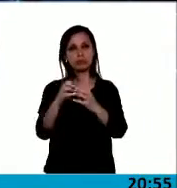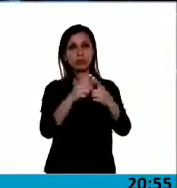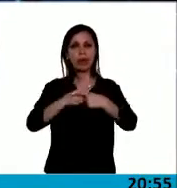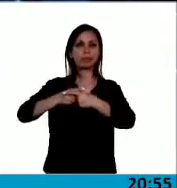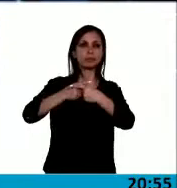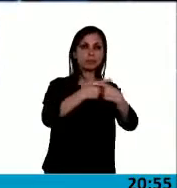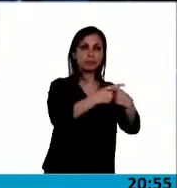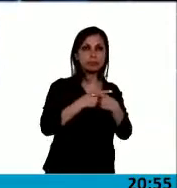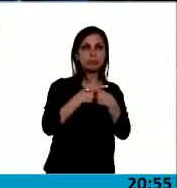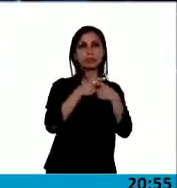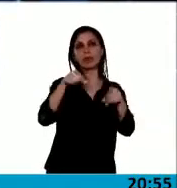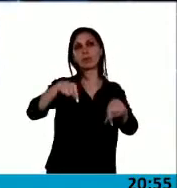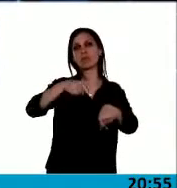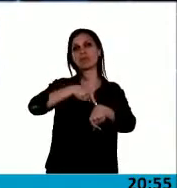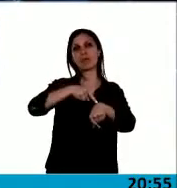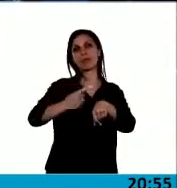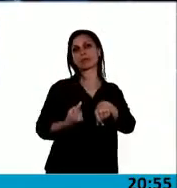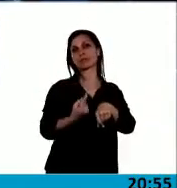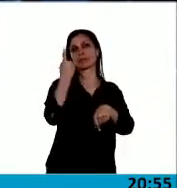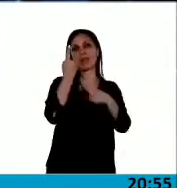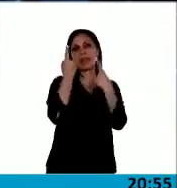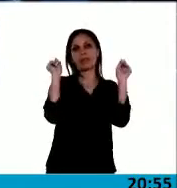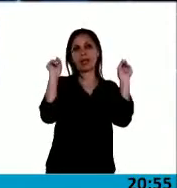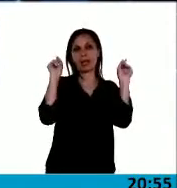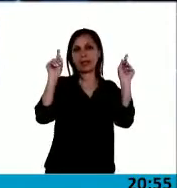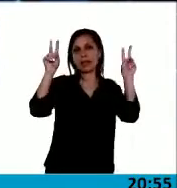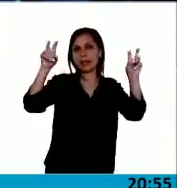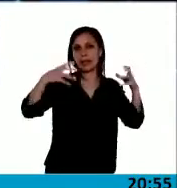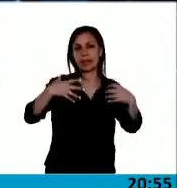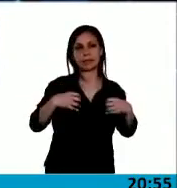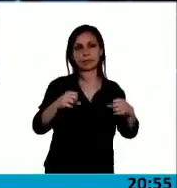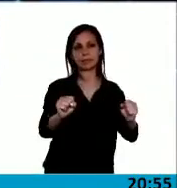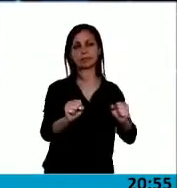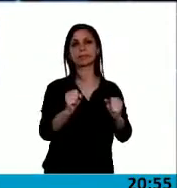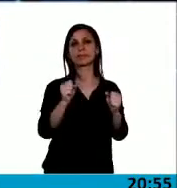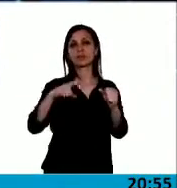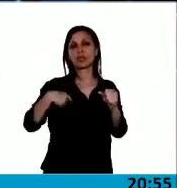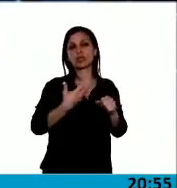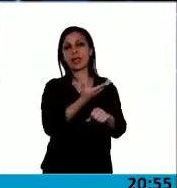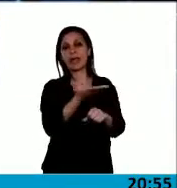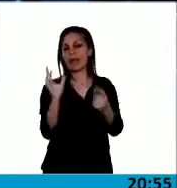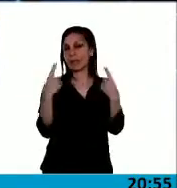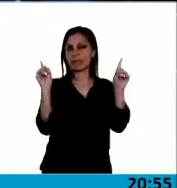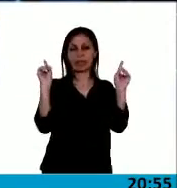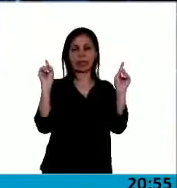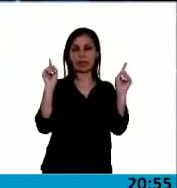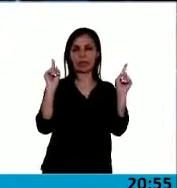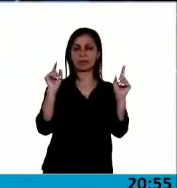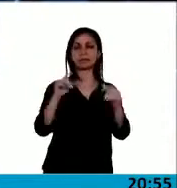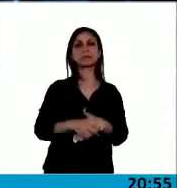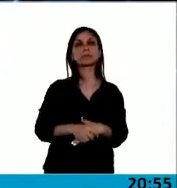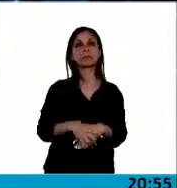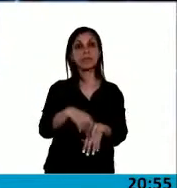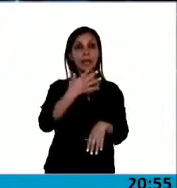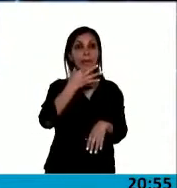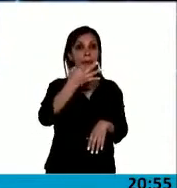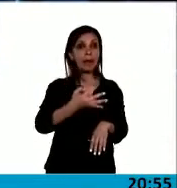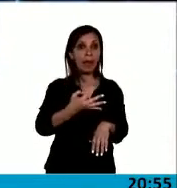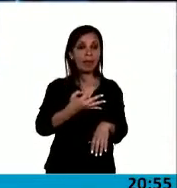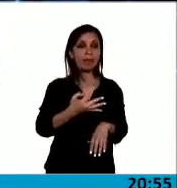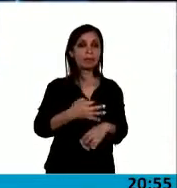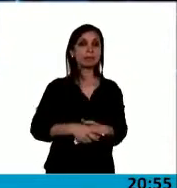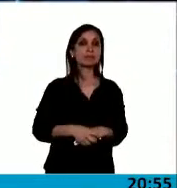este momento de excepcionalidad en materia sanitaria, social y económica. Si bien es verdad, señor presidente,